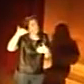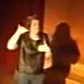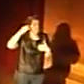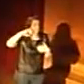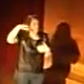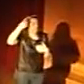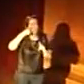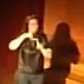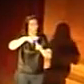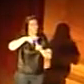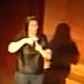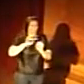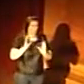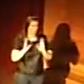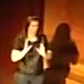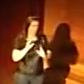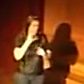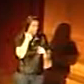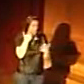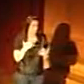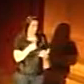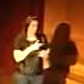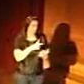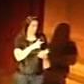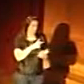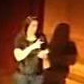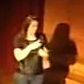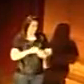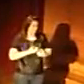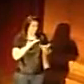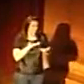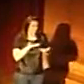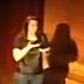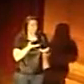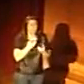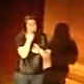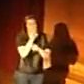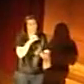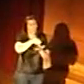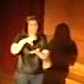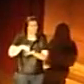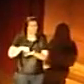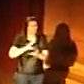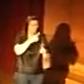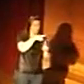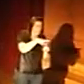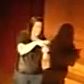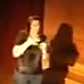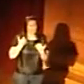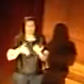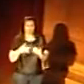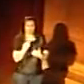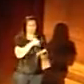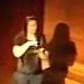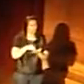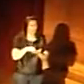un artista romántico para un vedutista romántico Toledo Sevilla son dos ciudades que tienen un atractivo